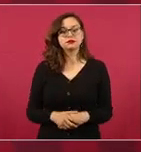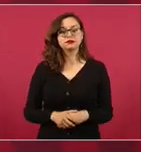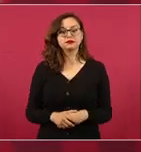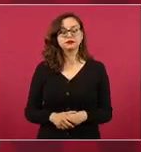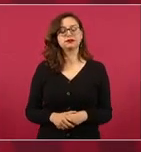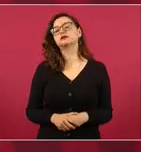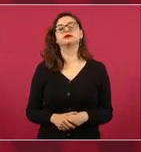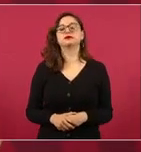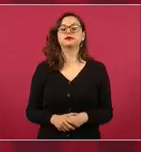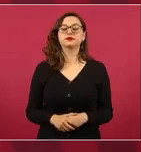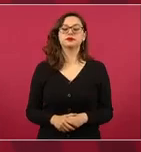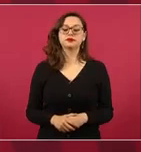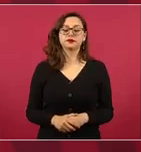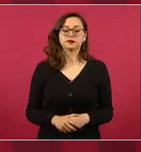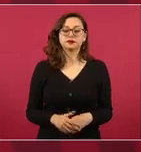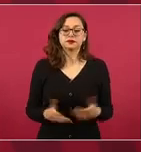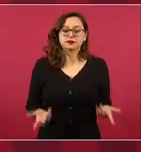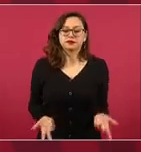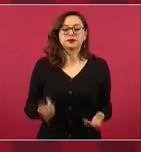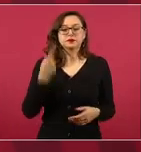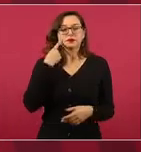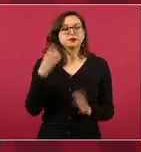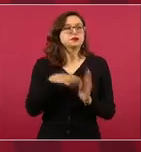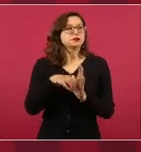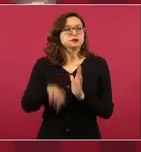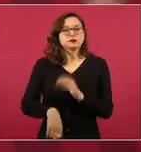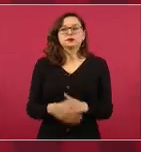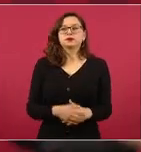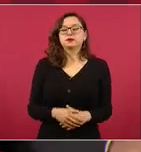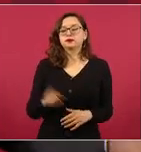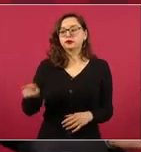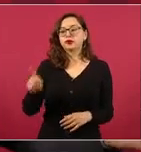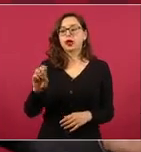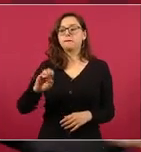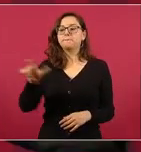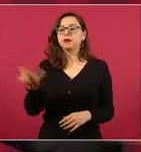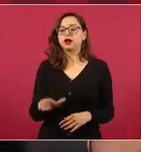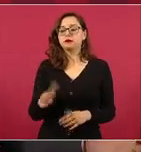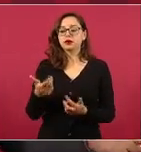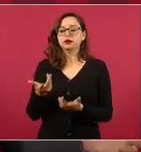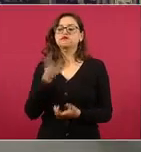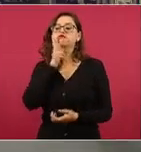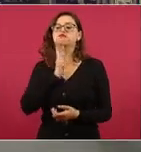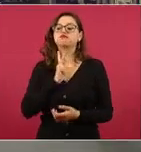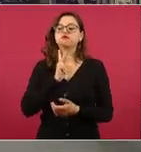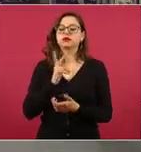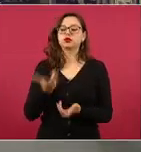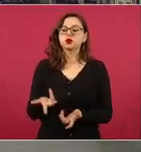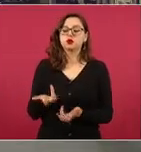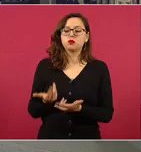Para tener una idea, Pemex tiene 51% de todo el petróleo,